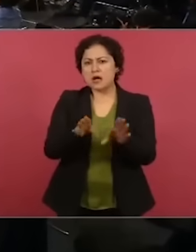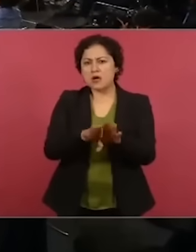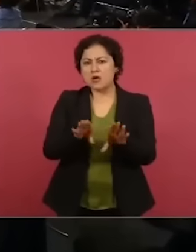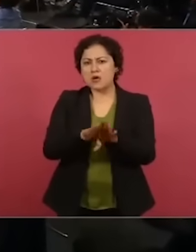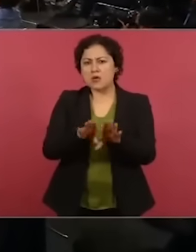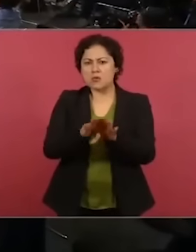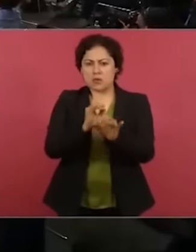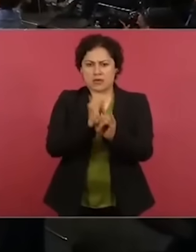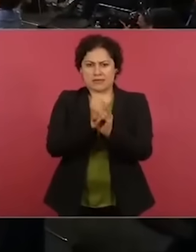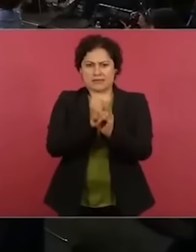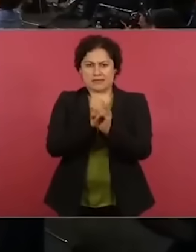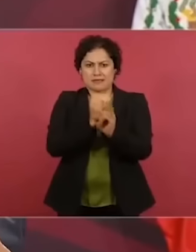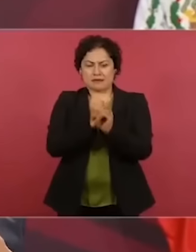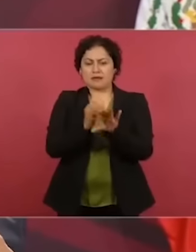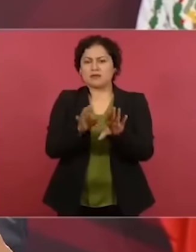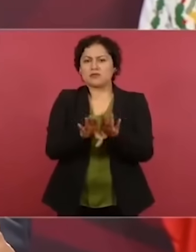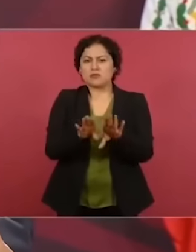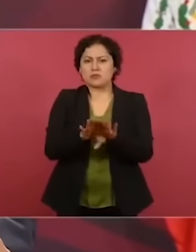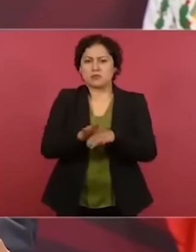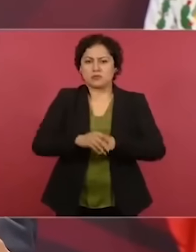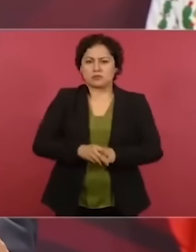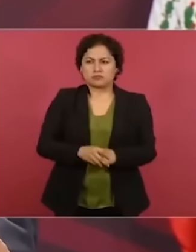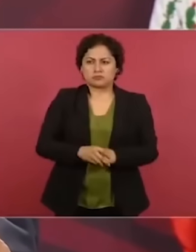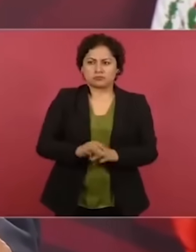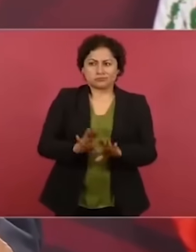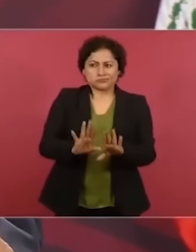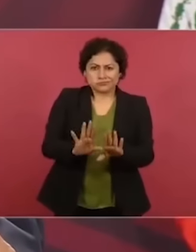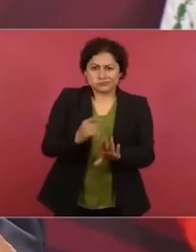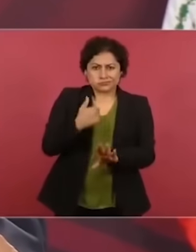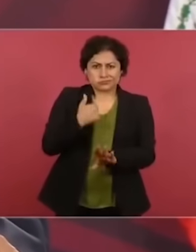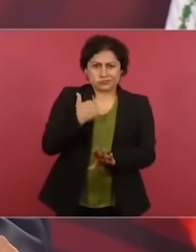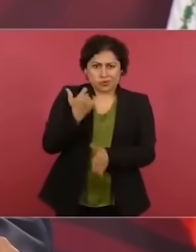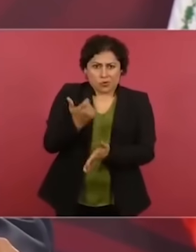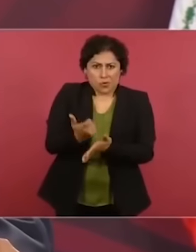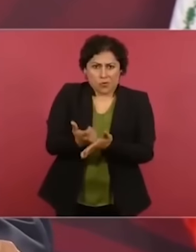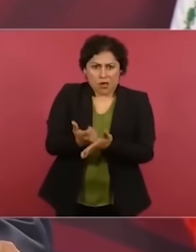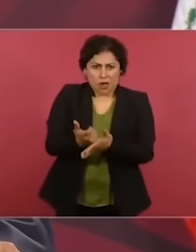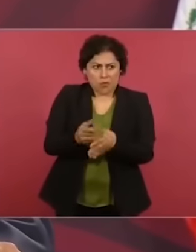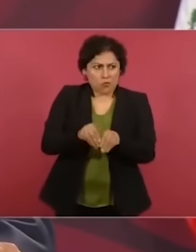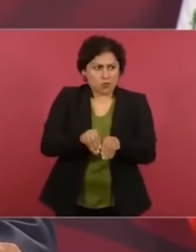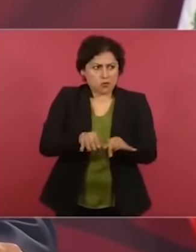las redes Sí porque yo no pago este publicidad